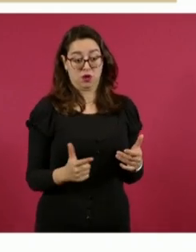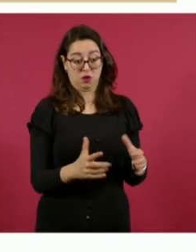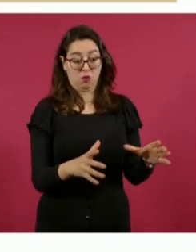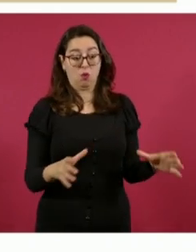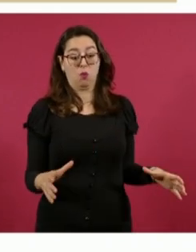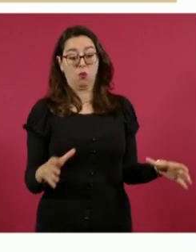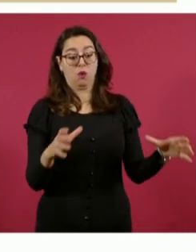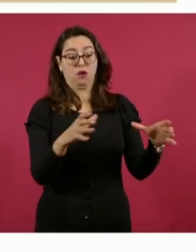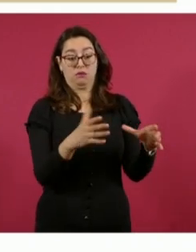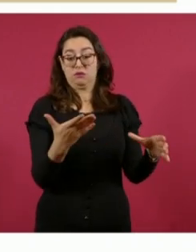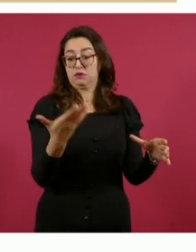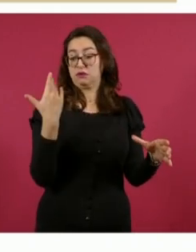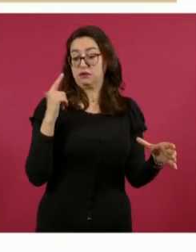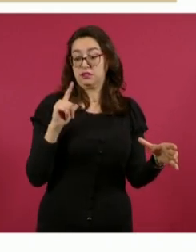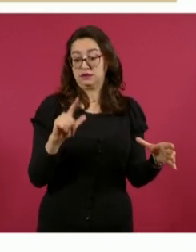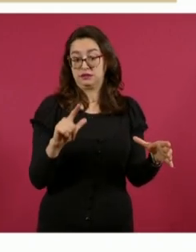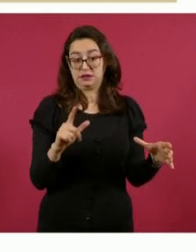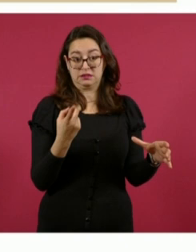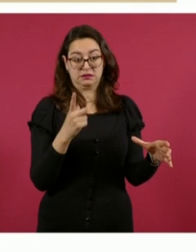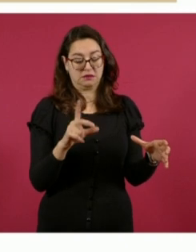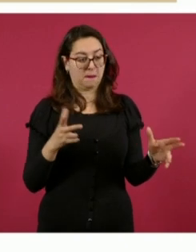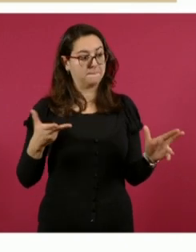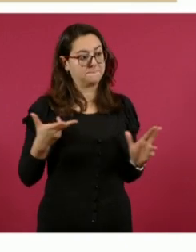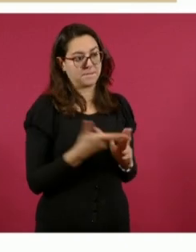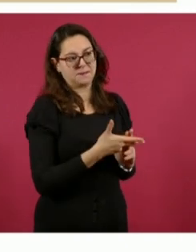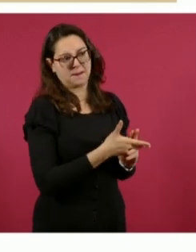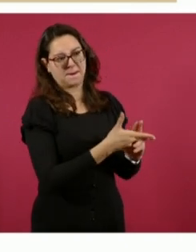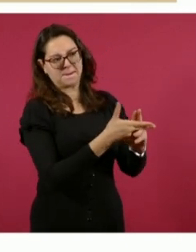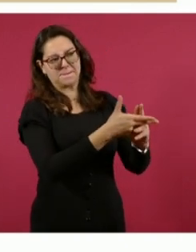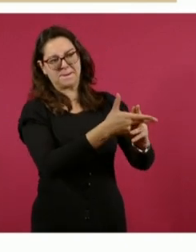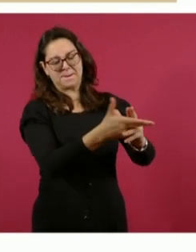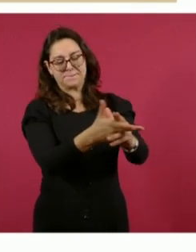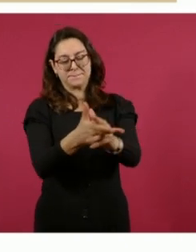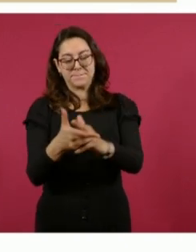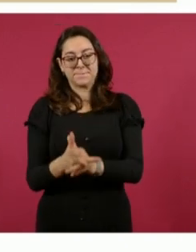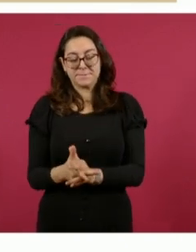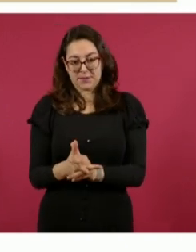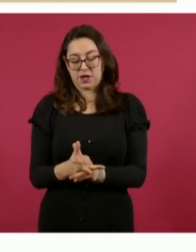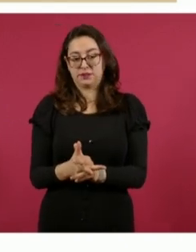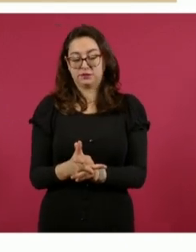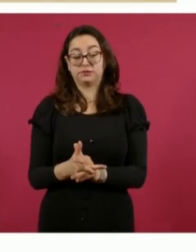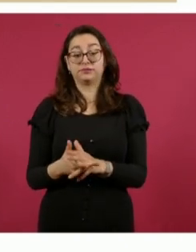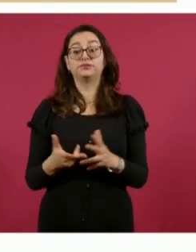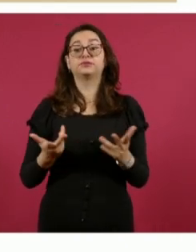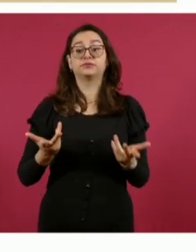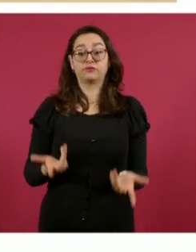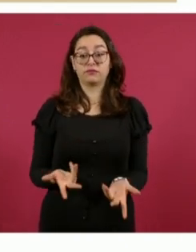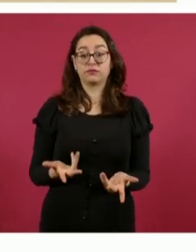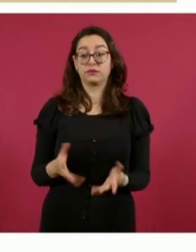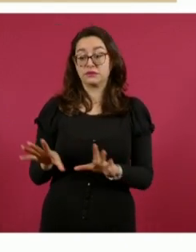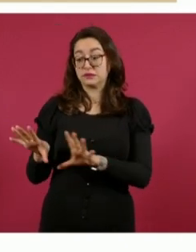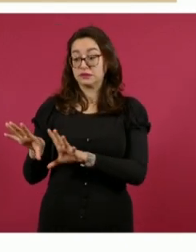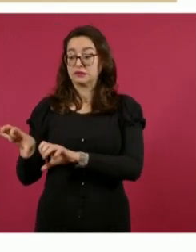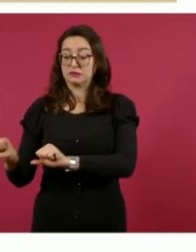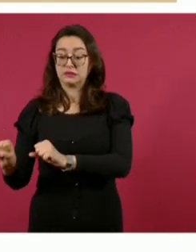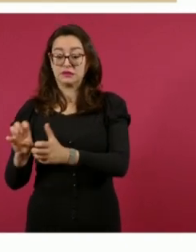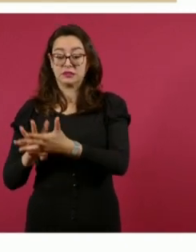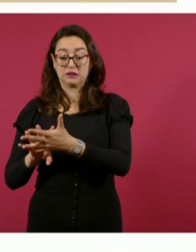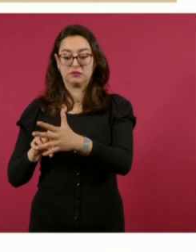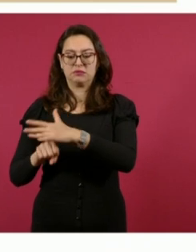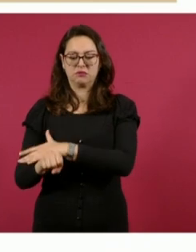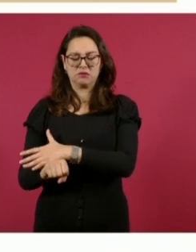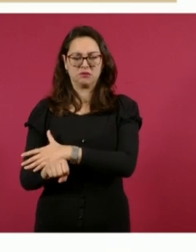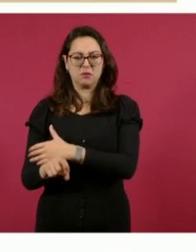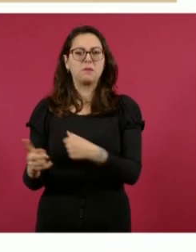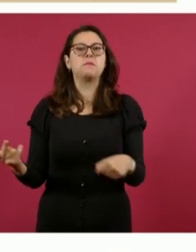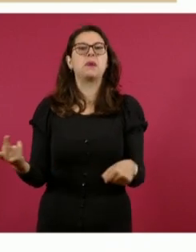pasado 17 de diciembre. De acuerdo con las investigaciones, mientras se desarrollaba una fiesta